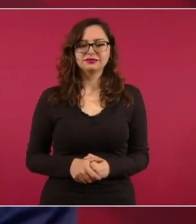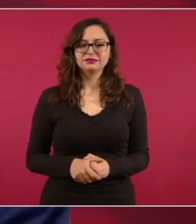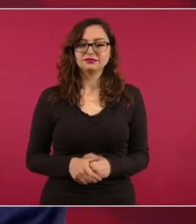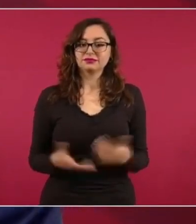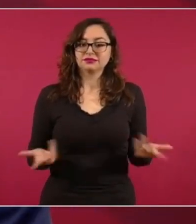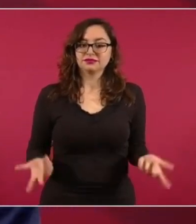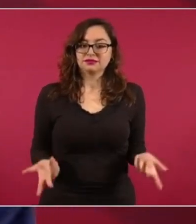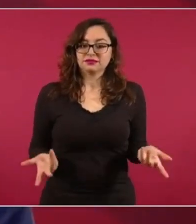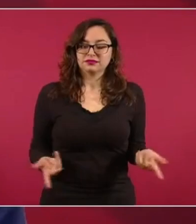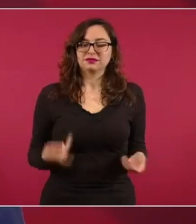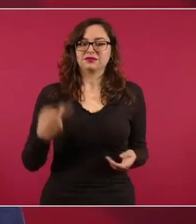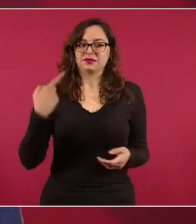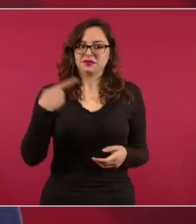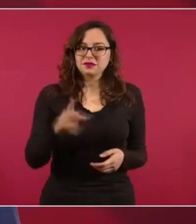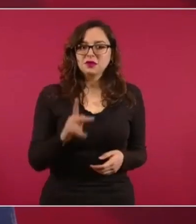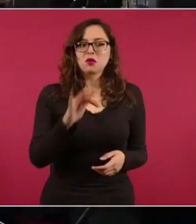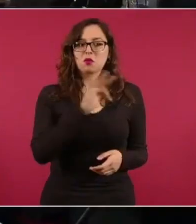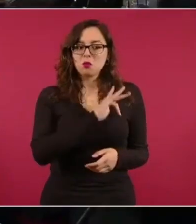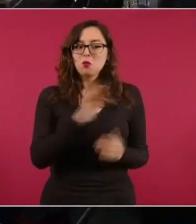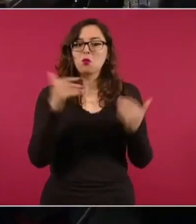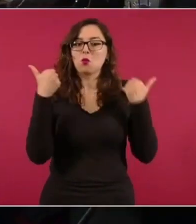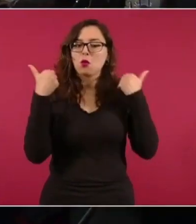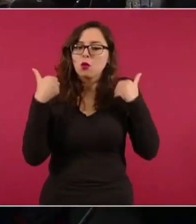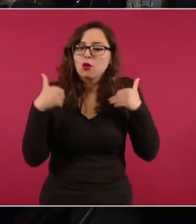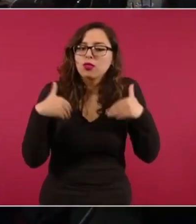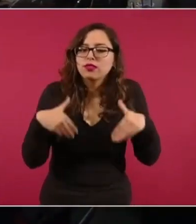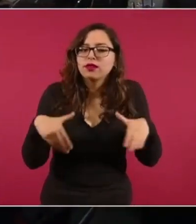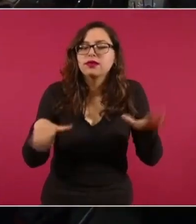Pero pueden cambiar